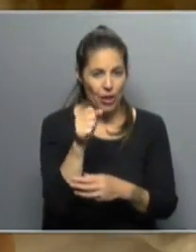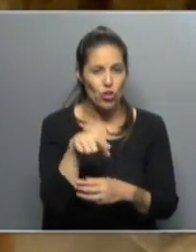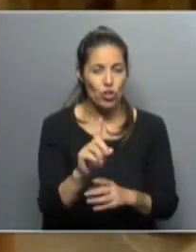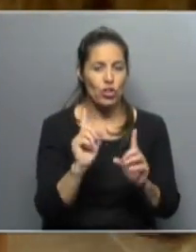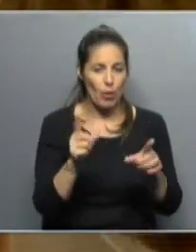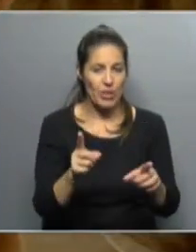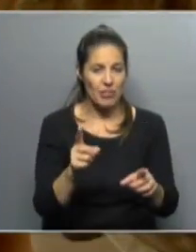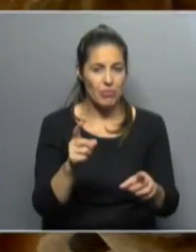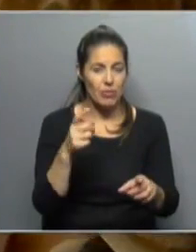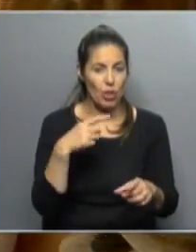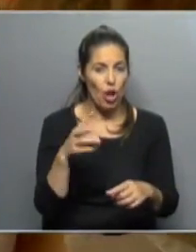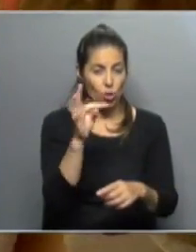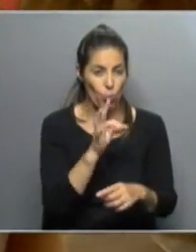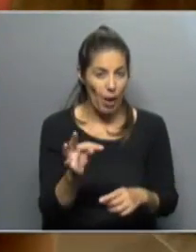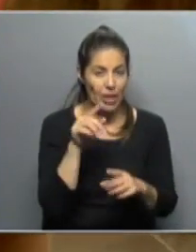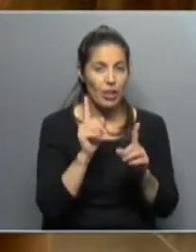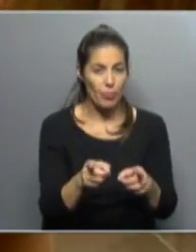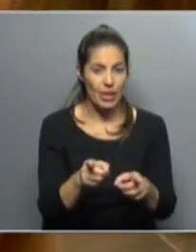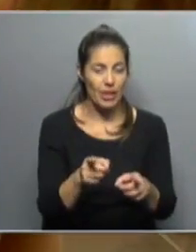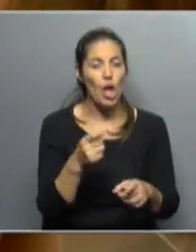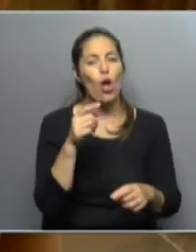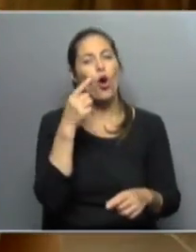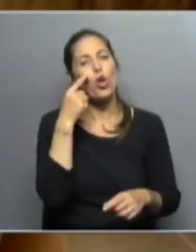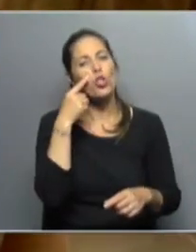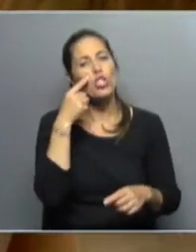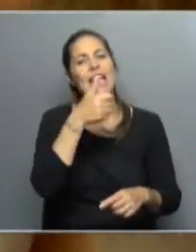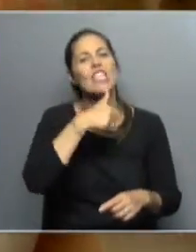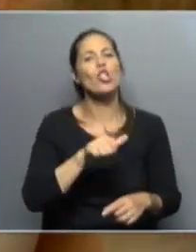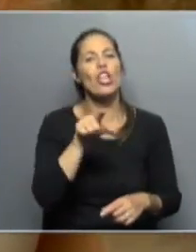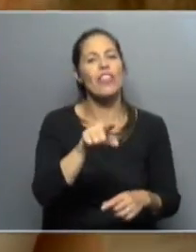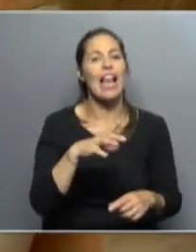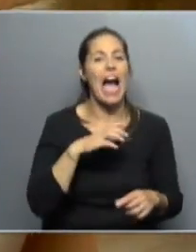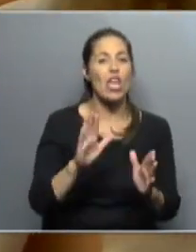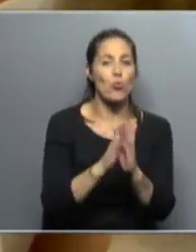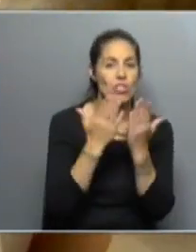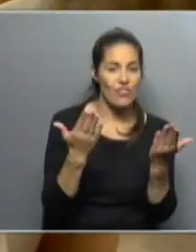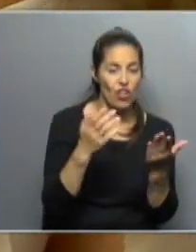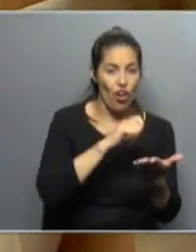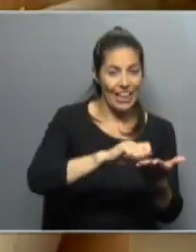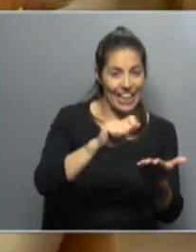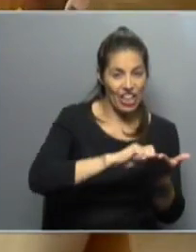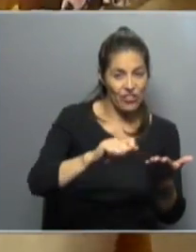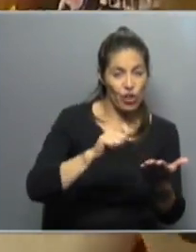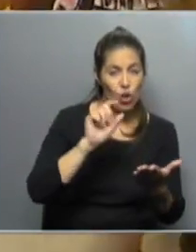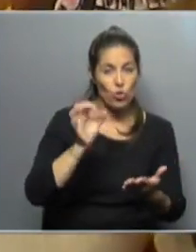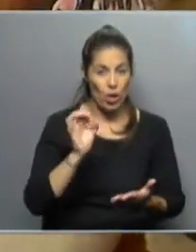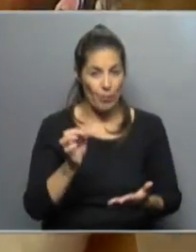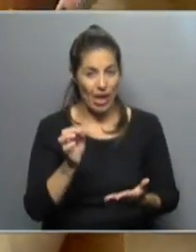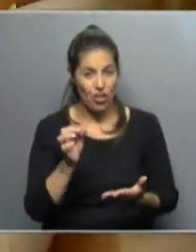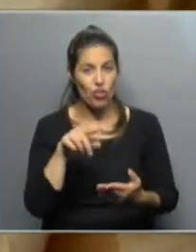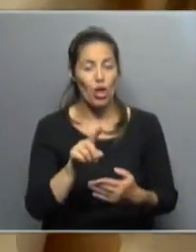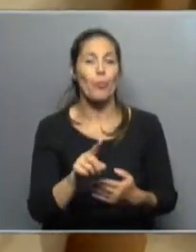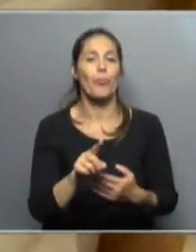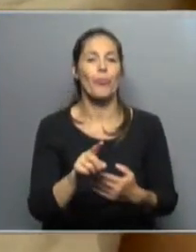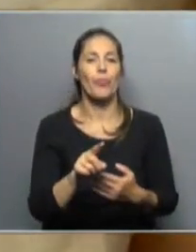que soy Tupamaro. Y conocía la historia de él. Hay un libro que escribió su hermano, Quinto Lucas, que